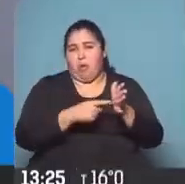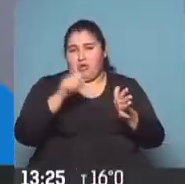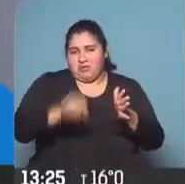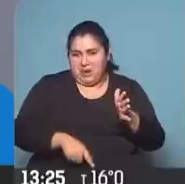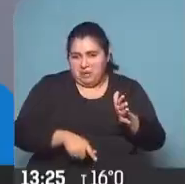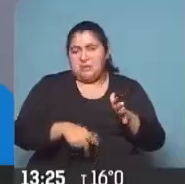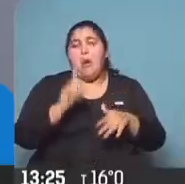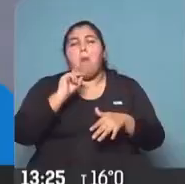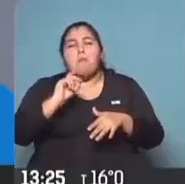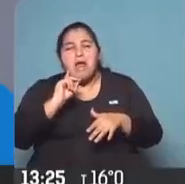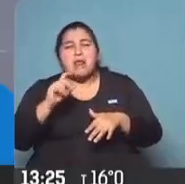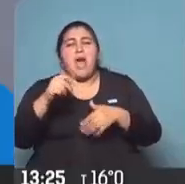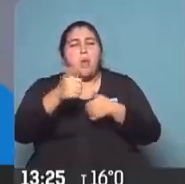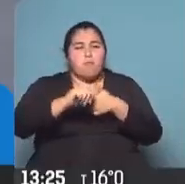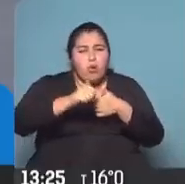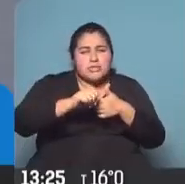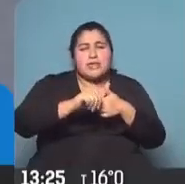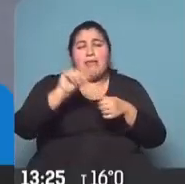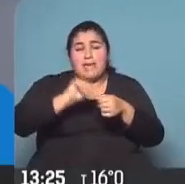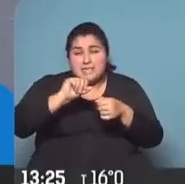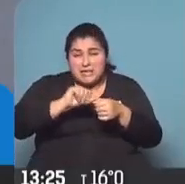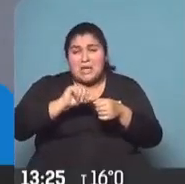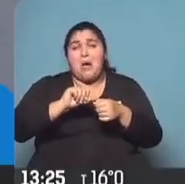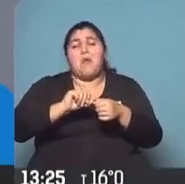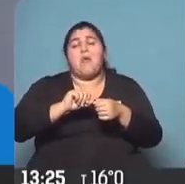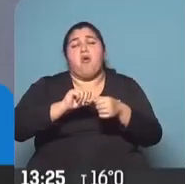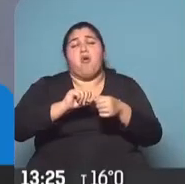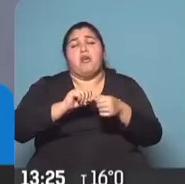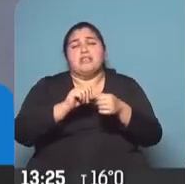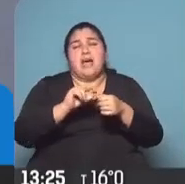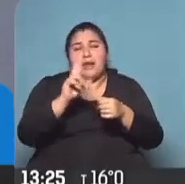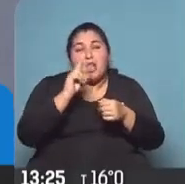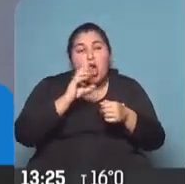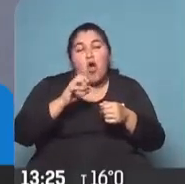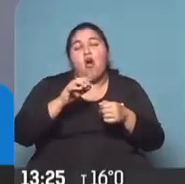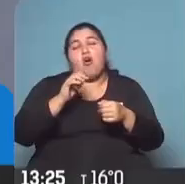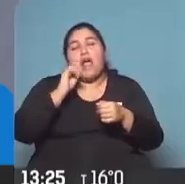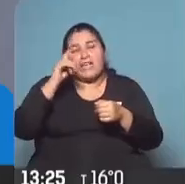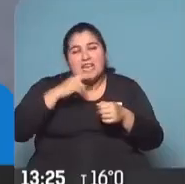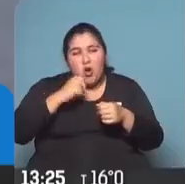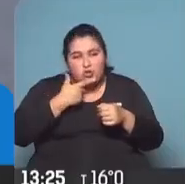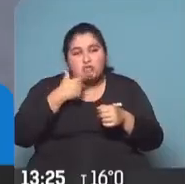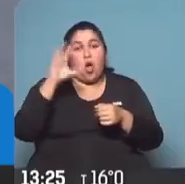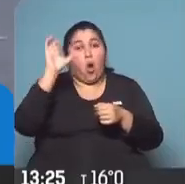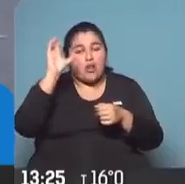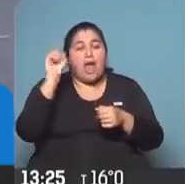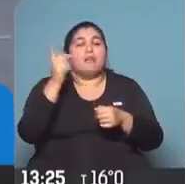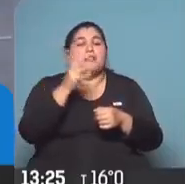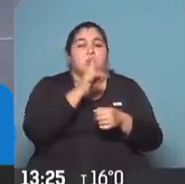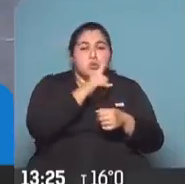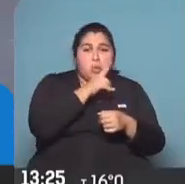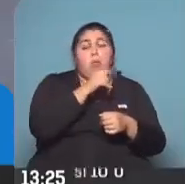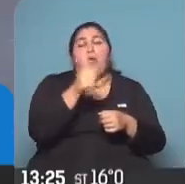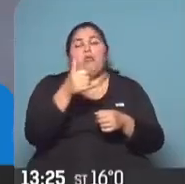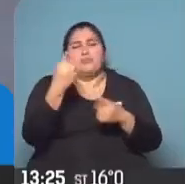para las posadas santiago del estero río gállego orán la rioja las